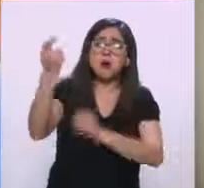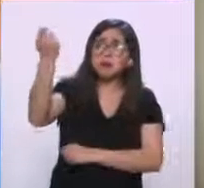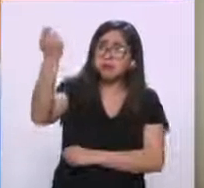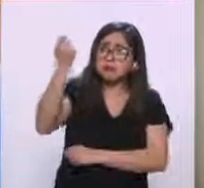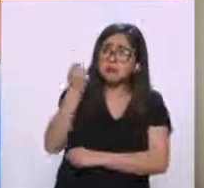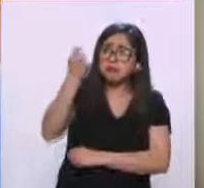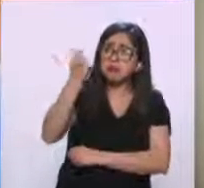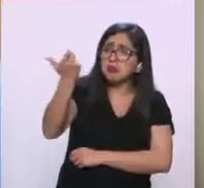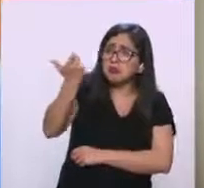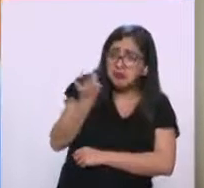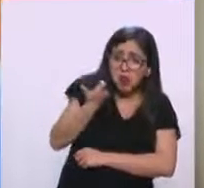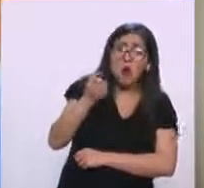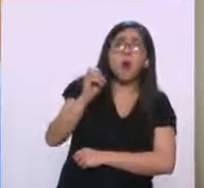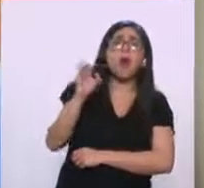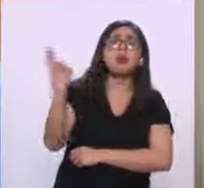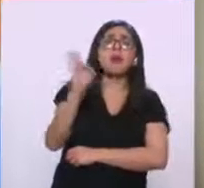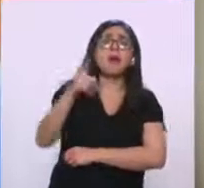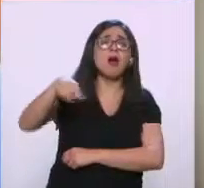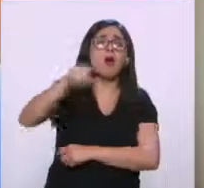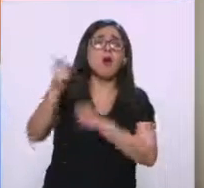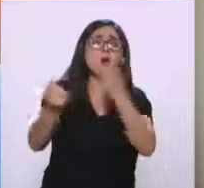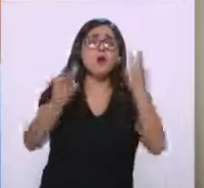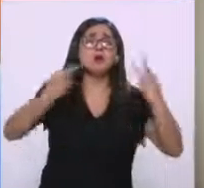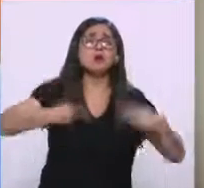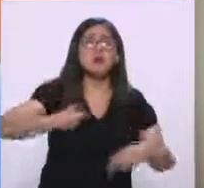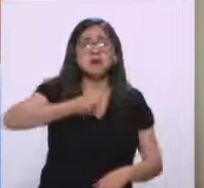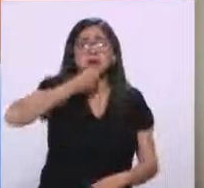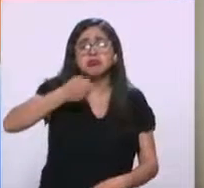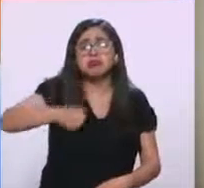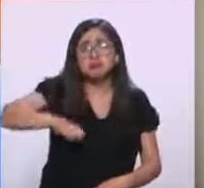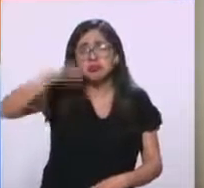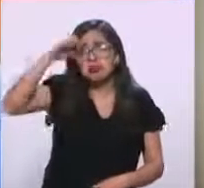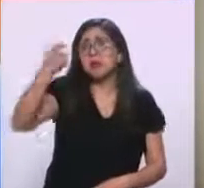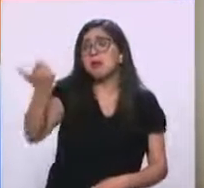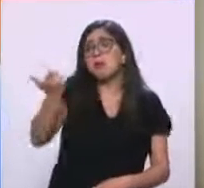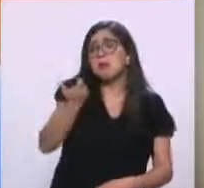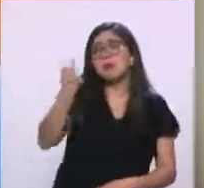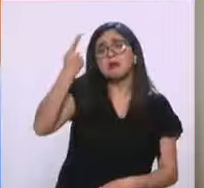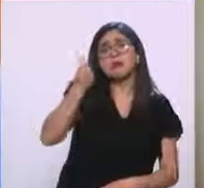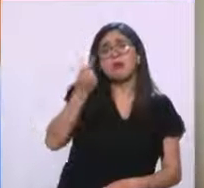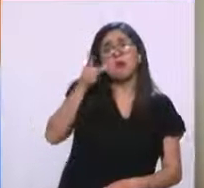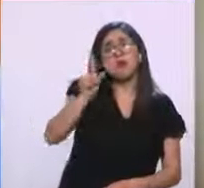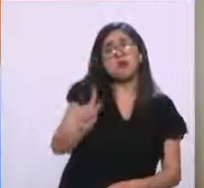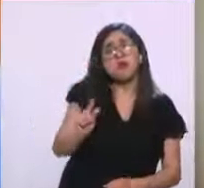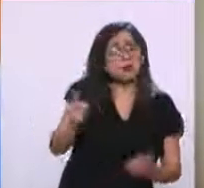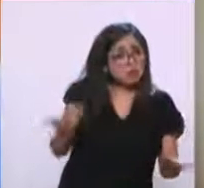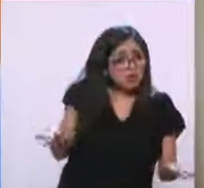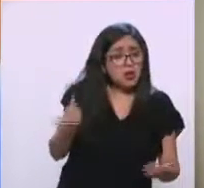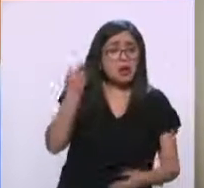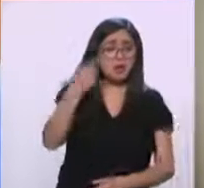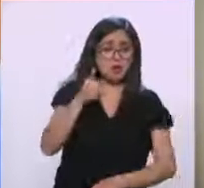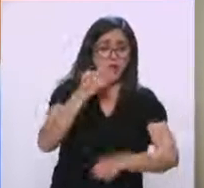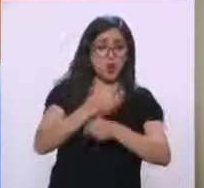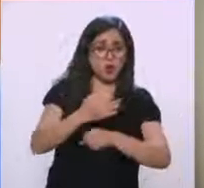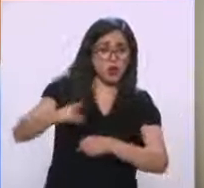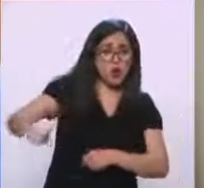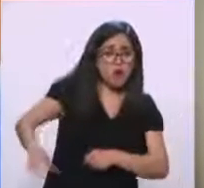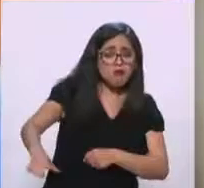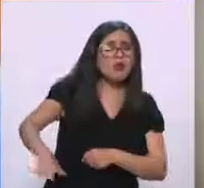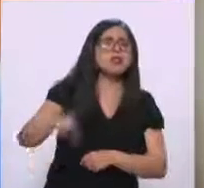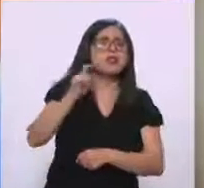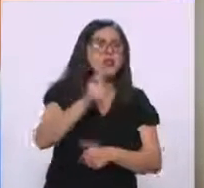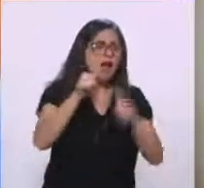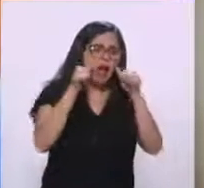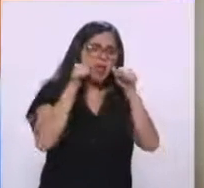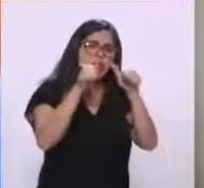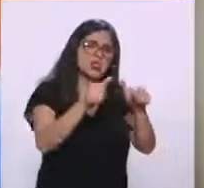bajas. Entonces, en ese sentido, bueno, sí, en este caso se está dando prioridad a la población más vulnerable